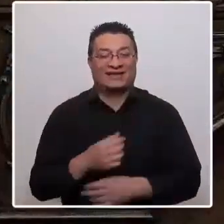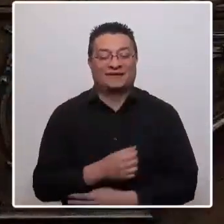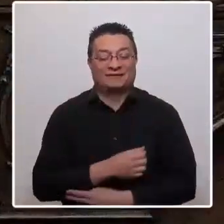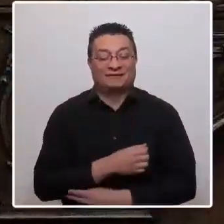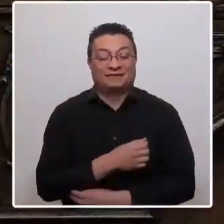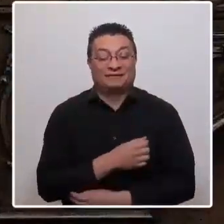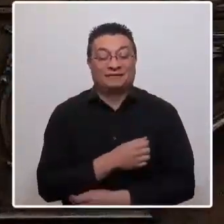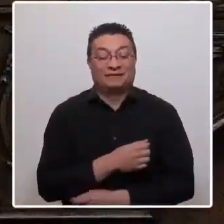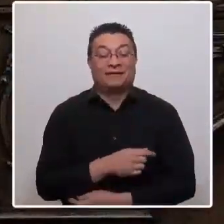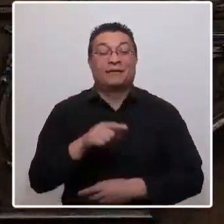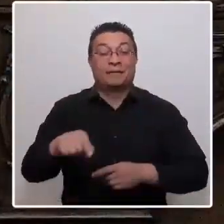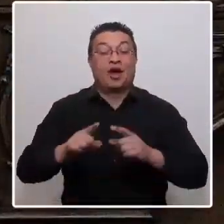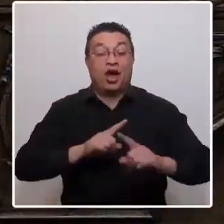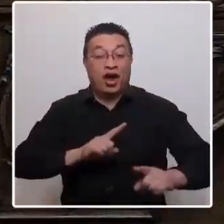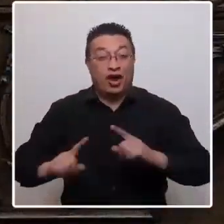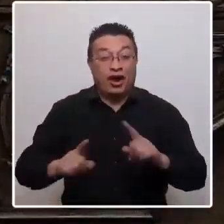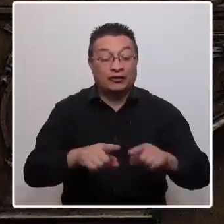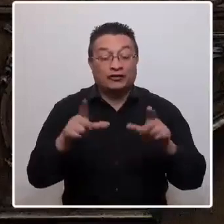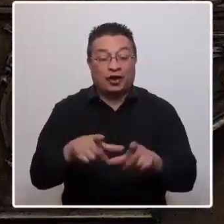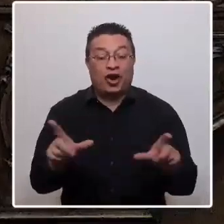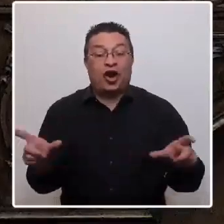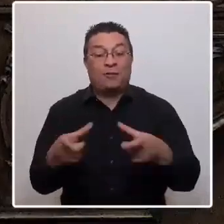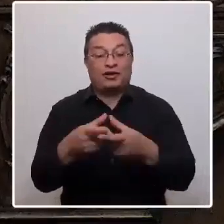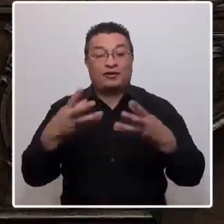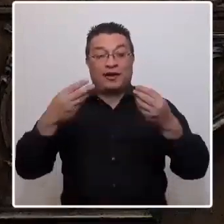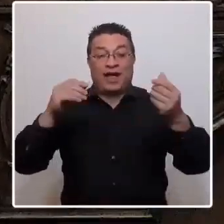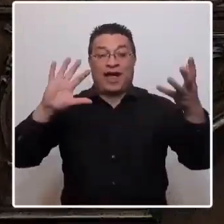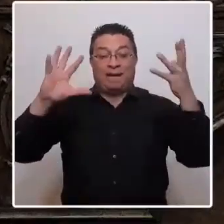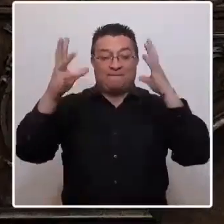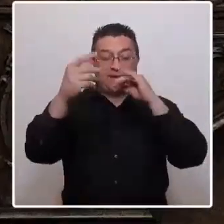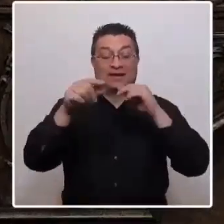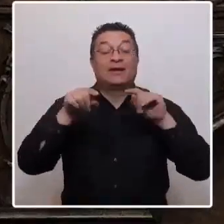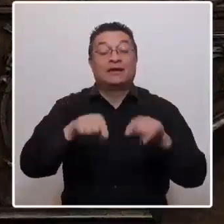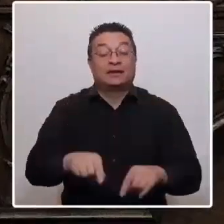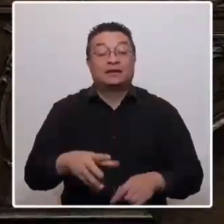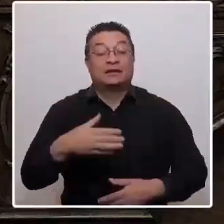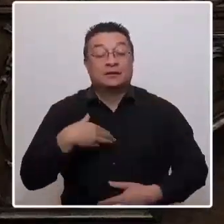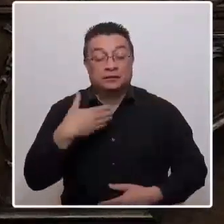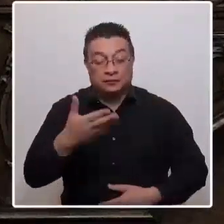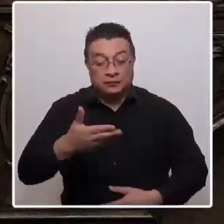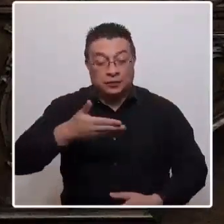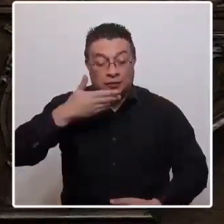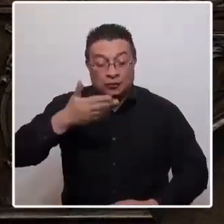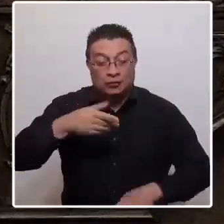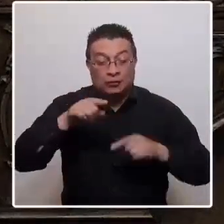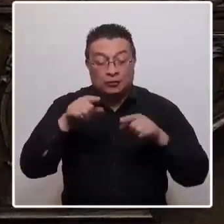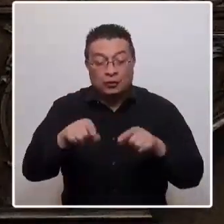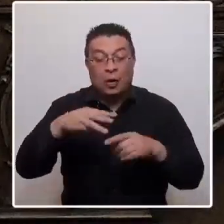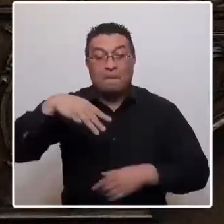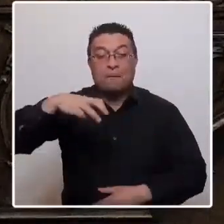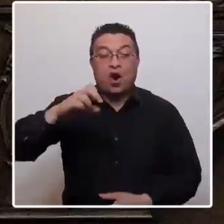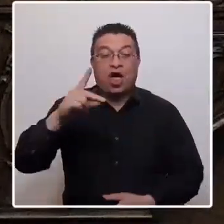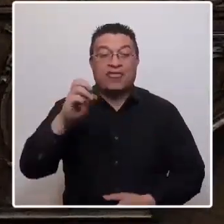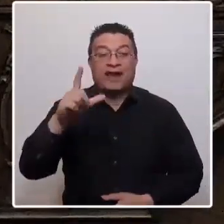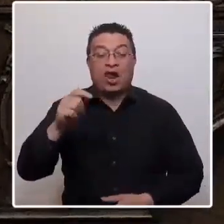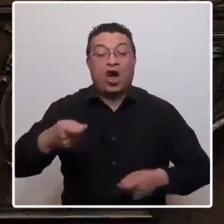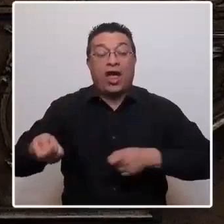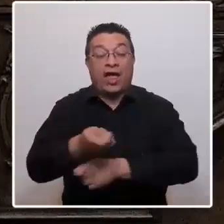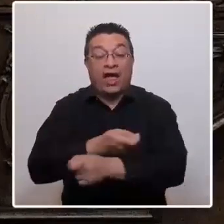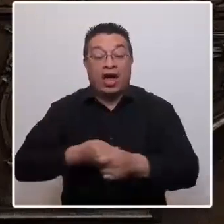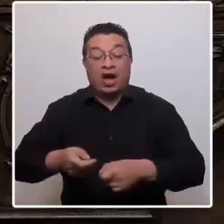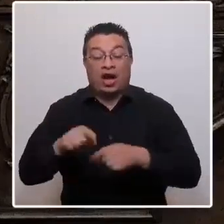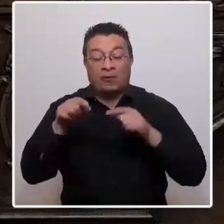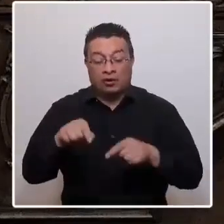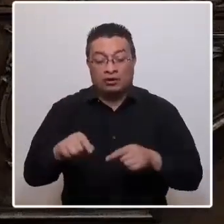Desde la coordinación de la Comisión de Medio Ambiente, Derechos de la Naturaleza, Bienes Naturales Comunes y Modelo Económico, que les habla Camila Zárate y